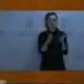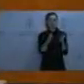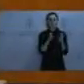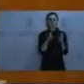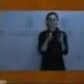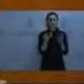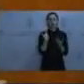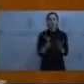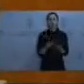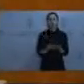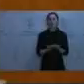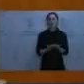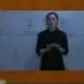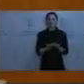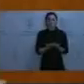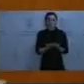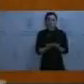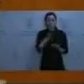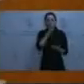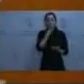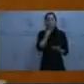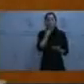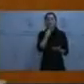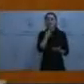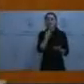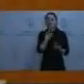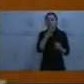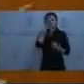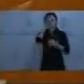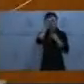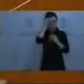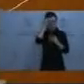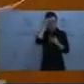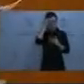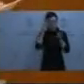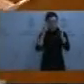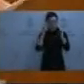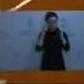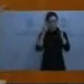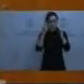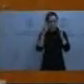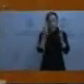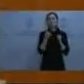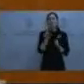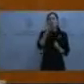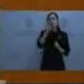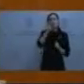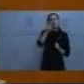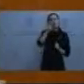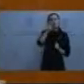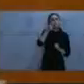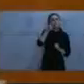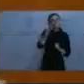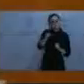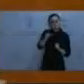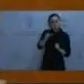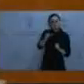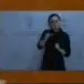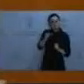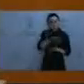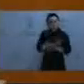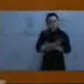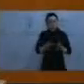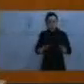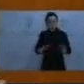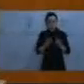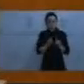se justifica, sobre todo, porque dicen que hay animales racionantes, cuestión de 1 milímetro o de 2 milímetros, que se